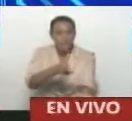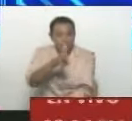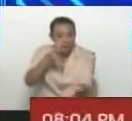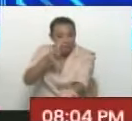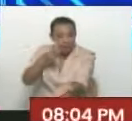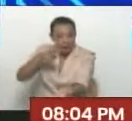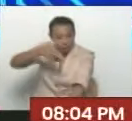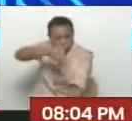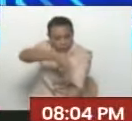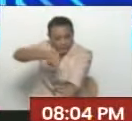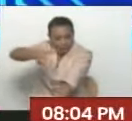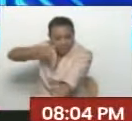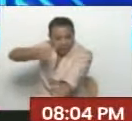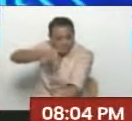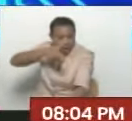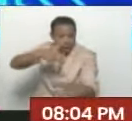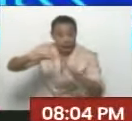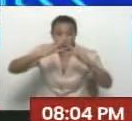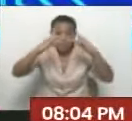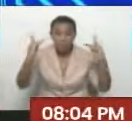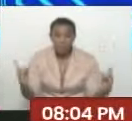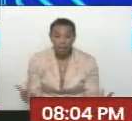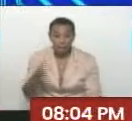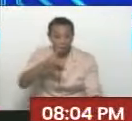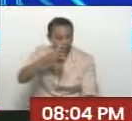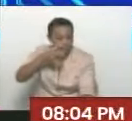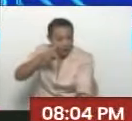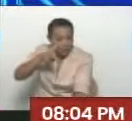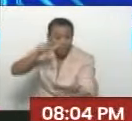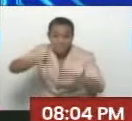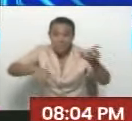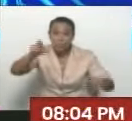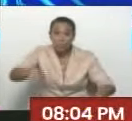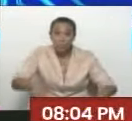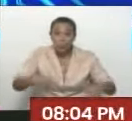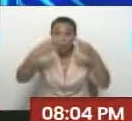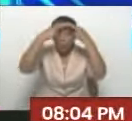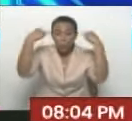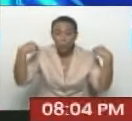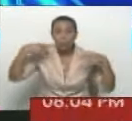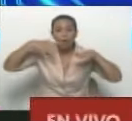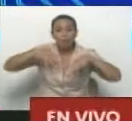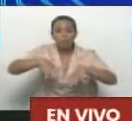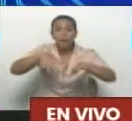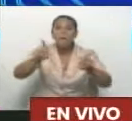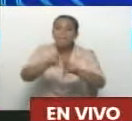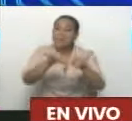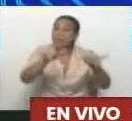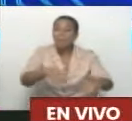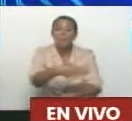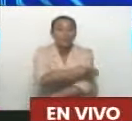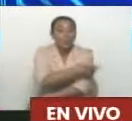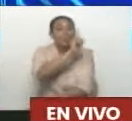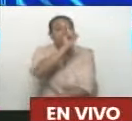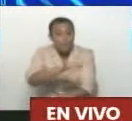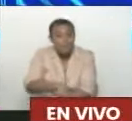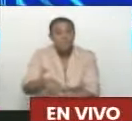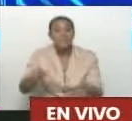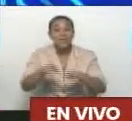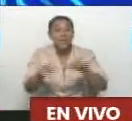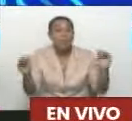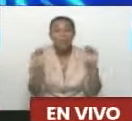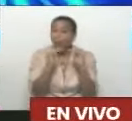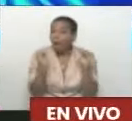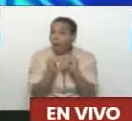la Avenida Baral, en Puente Llaguno, y asesinaron gente de la marcha opositora también. Hirieron gente allí también.